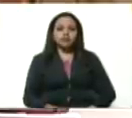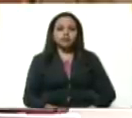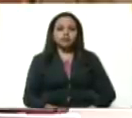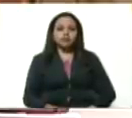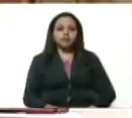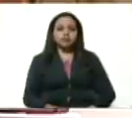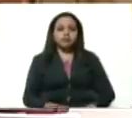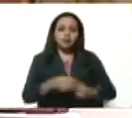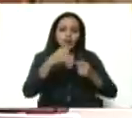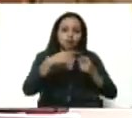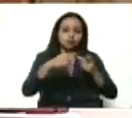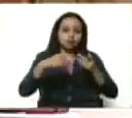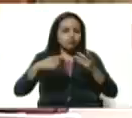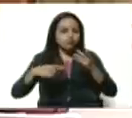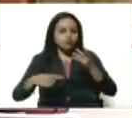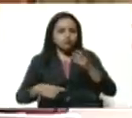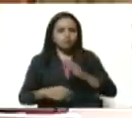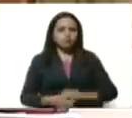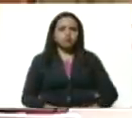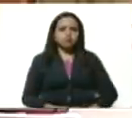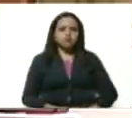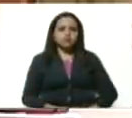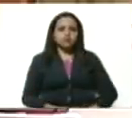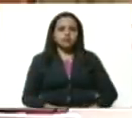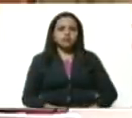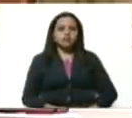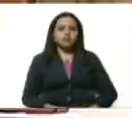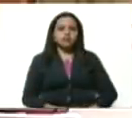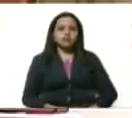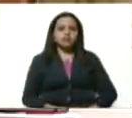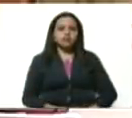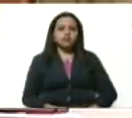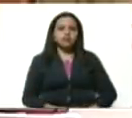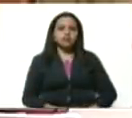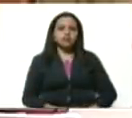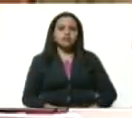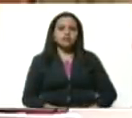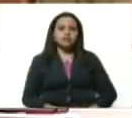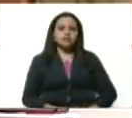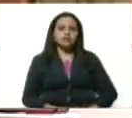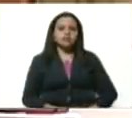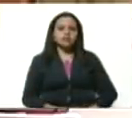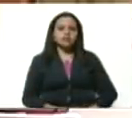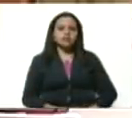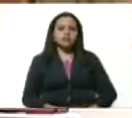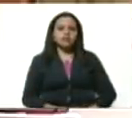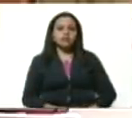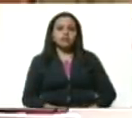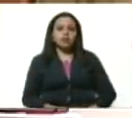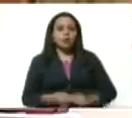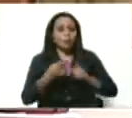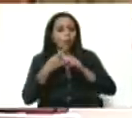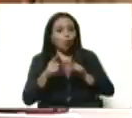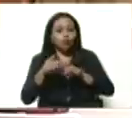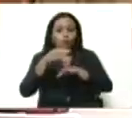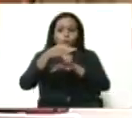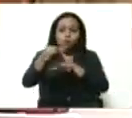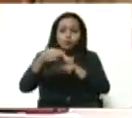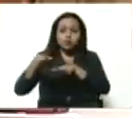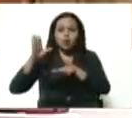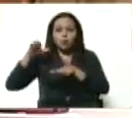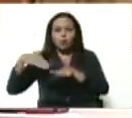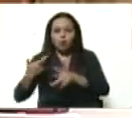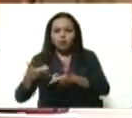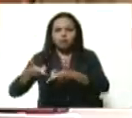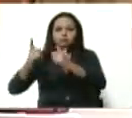la victoria san mateo cagua y villa de cura el resto de los municipios pueden